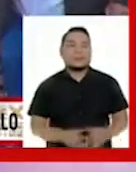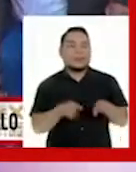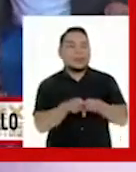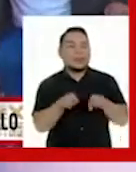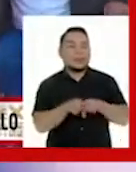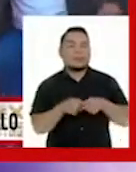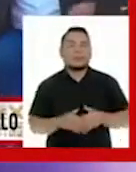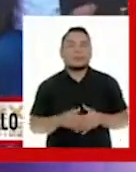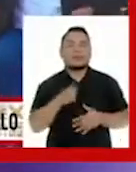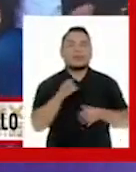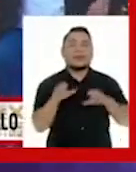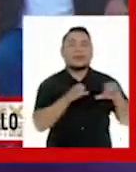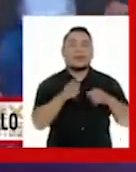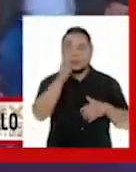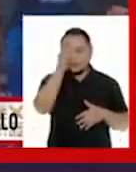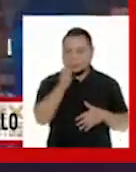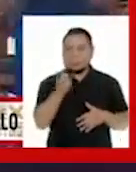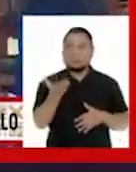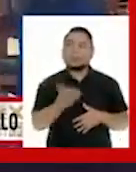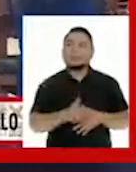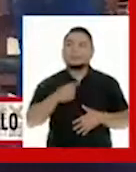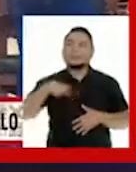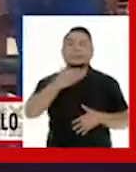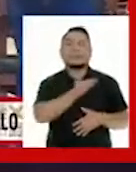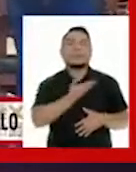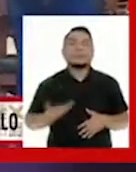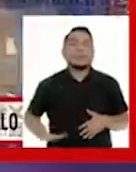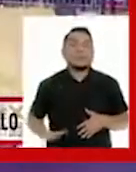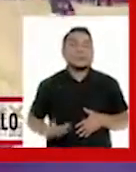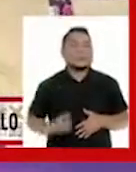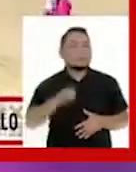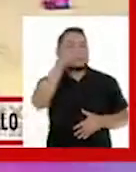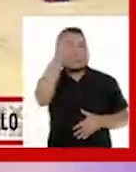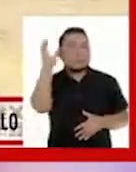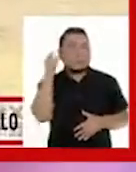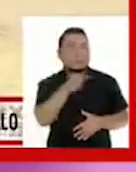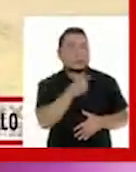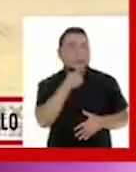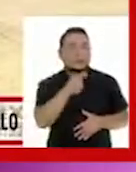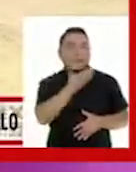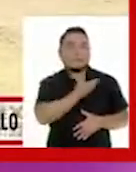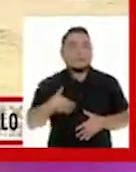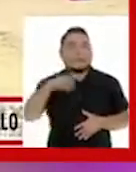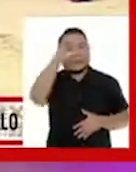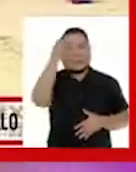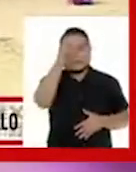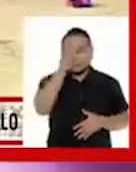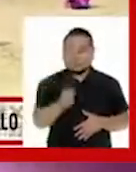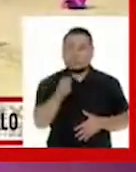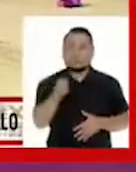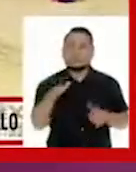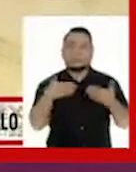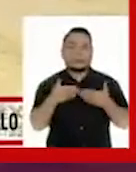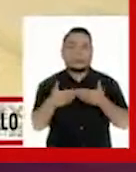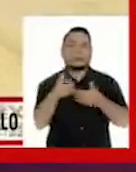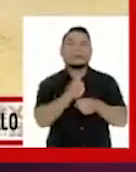la derecha peruana. Encima de todo esto que estamos hablando, de que es un presidente que no les tiene miedo, que hace todos estos gestos, y encima pone un